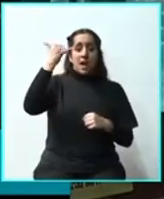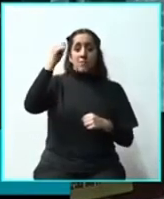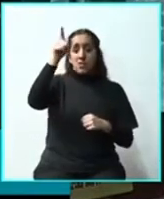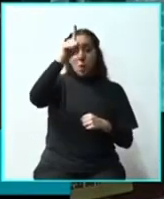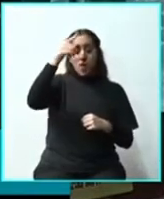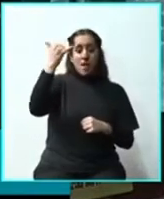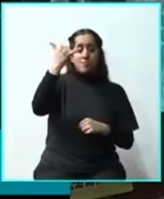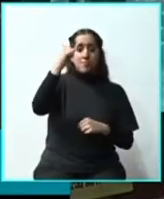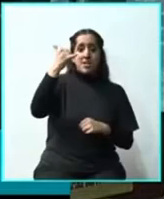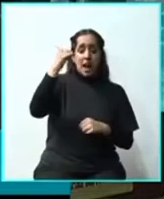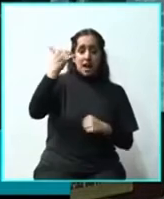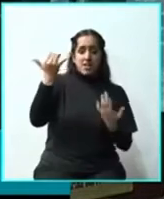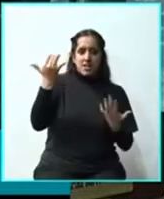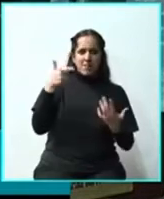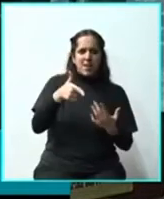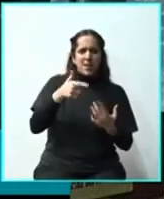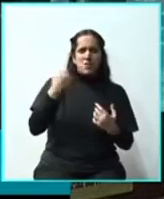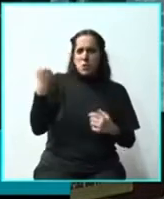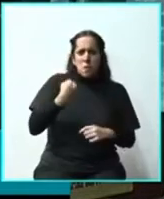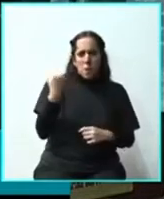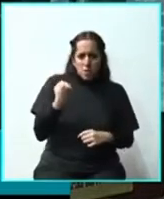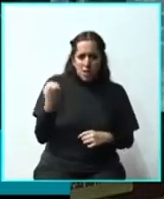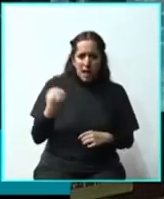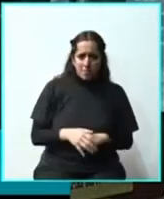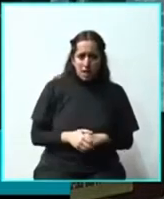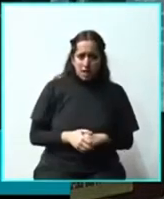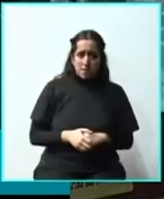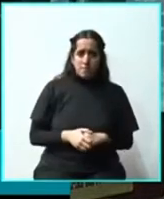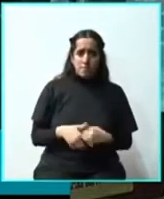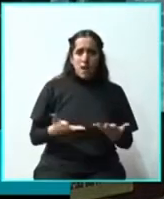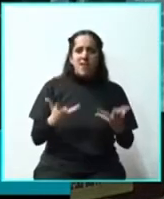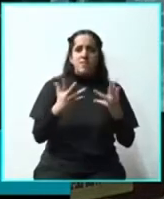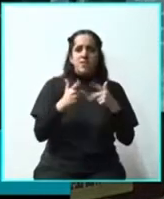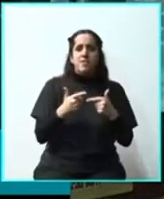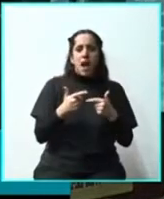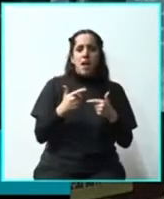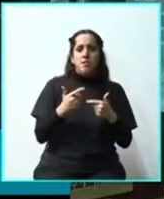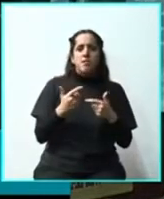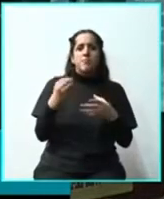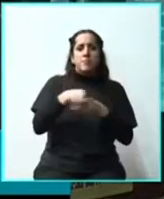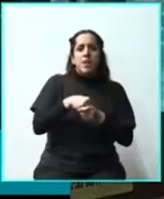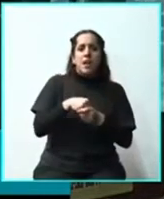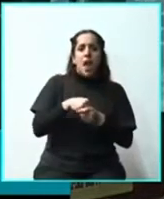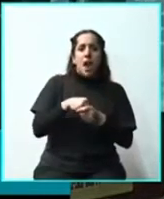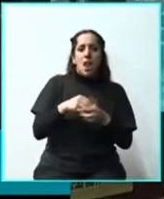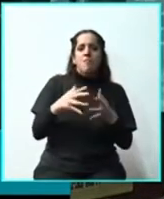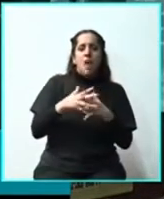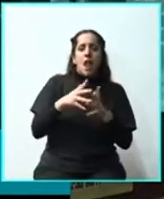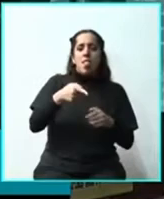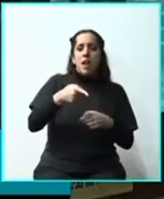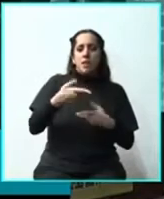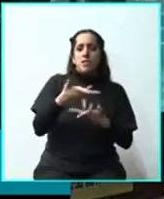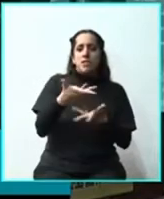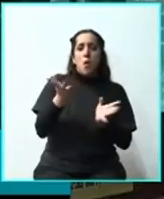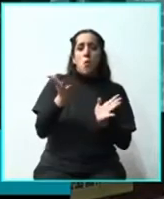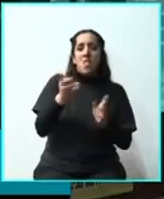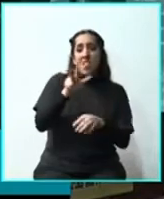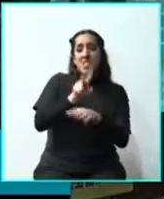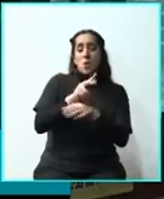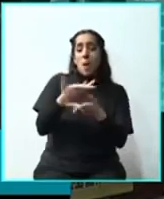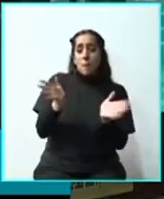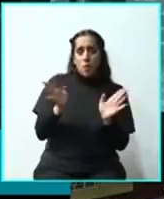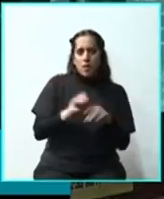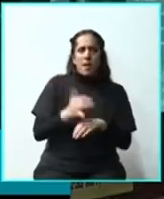cumple un rol fundamental dentro del sistema integral de seguridad pública.